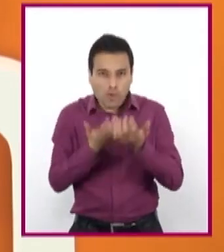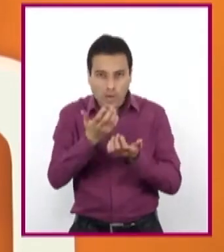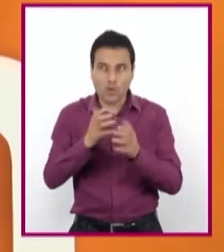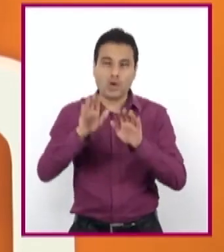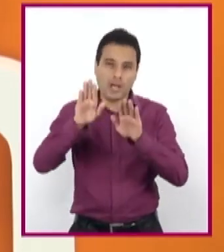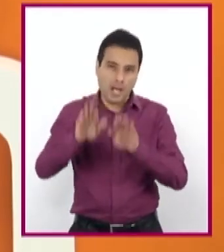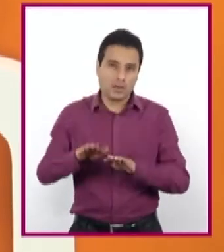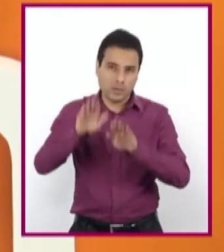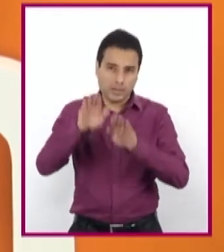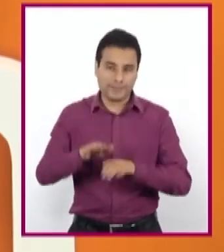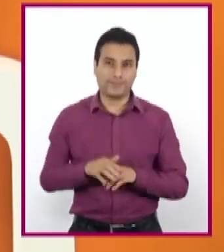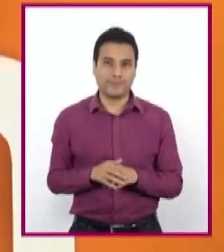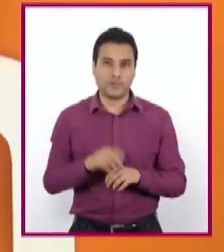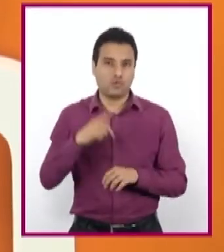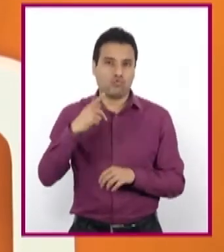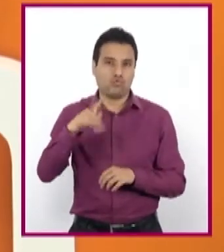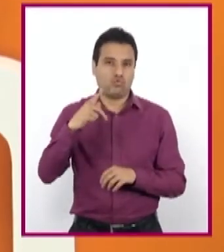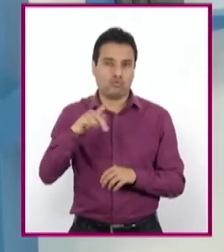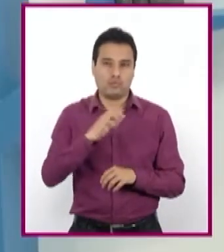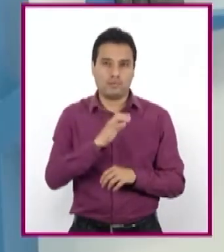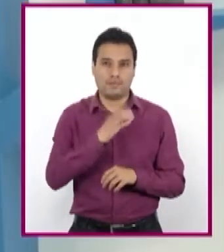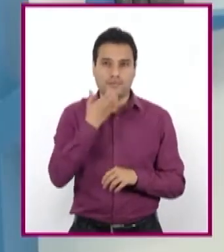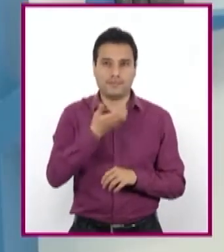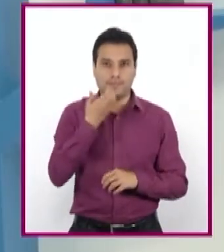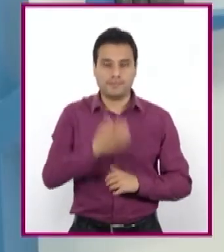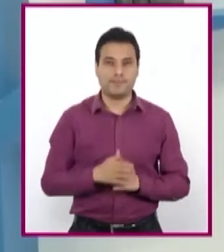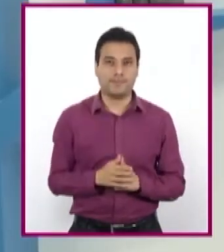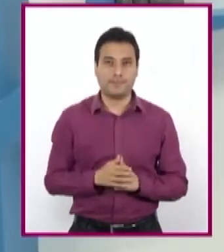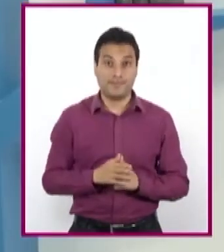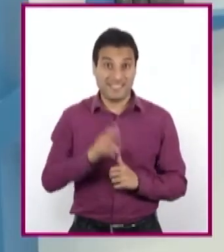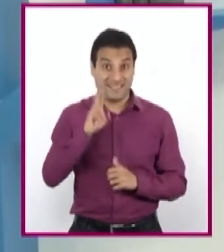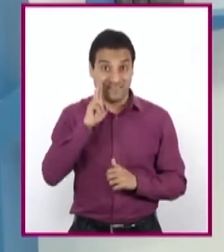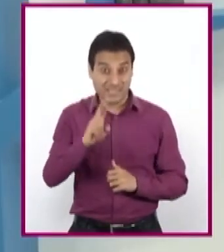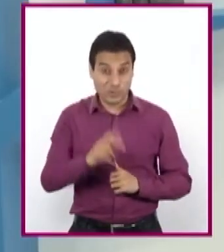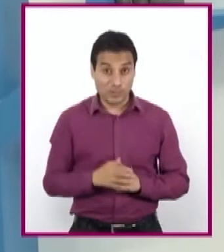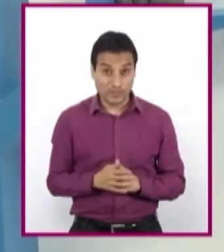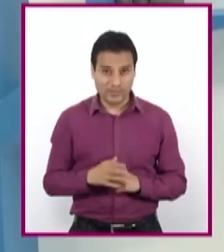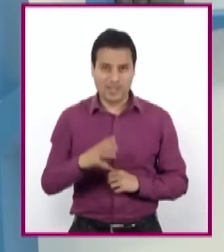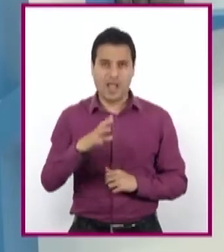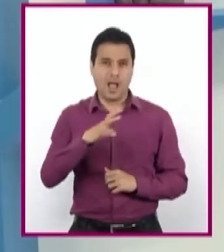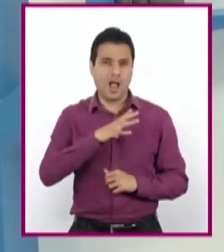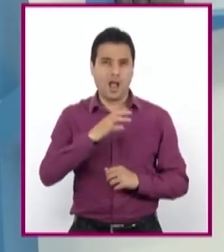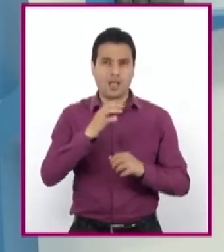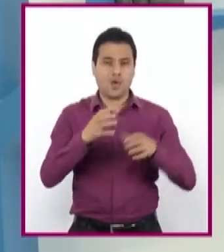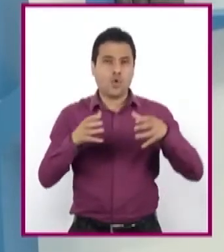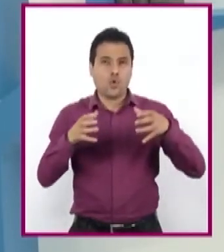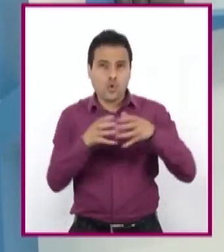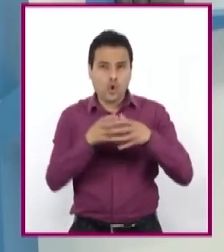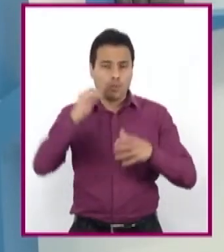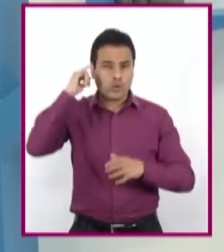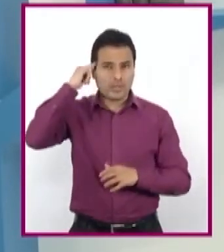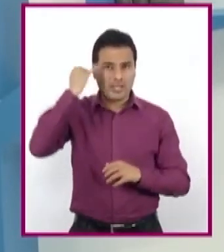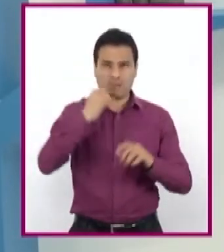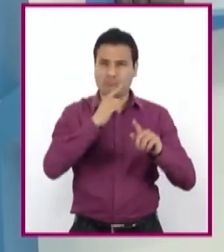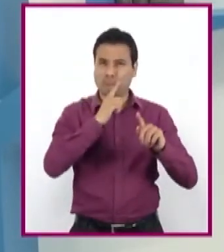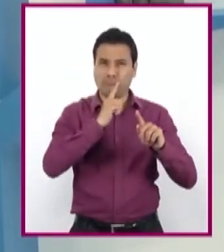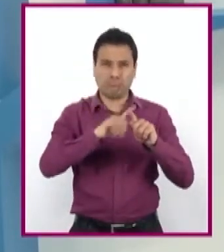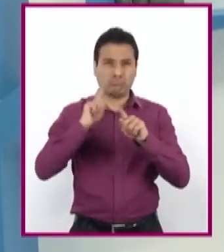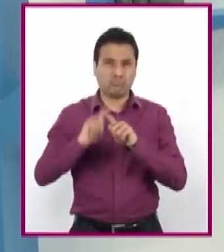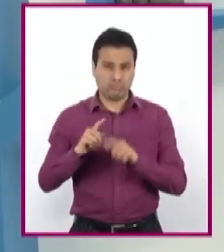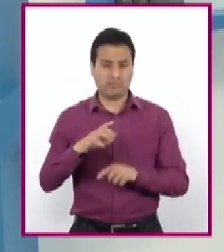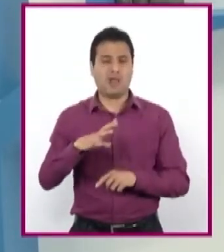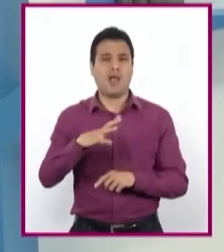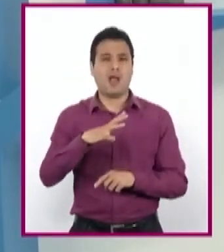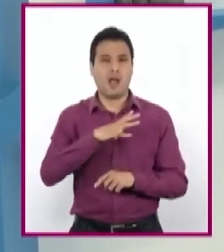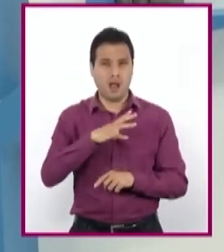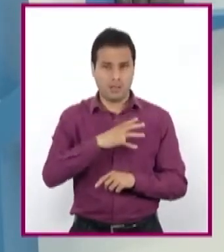Sus principales deidades. Como ven, fueron muchas las culturas que se desarrollaron en el periodo preclásico